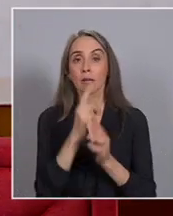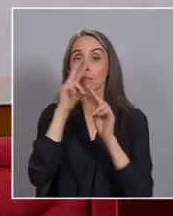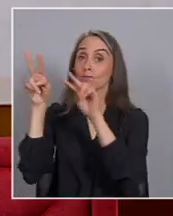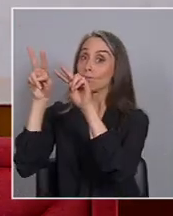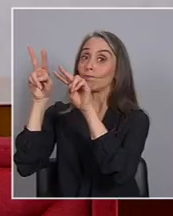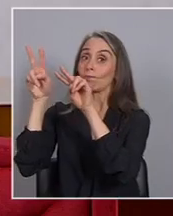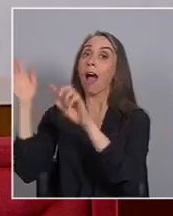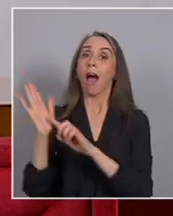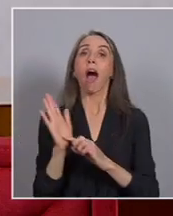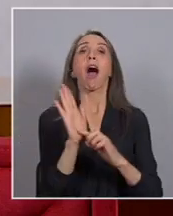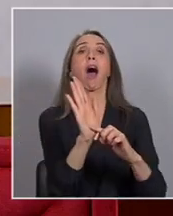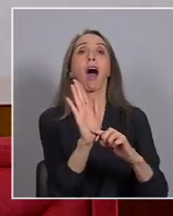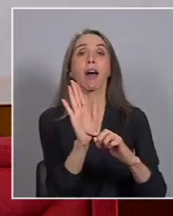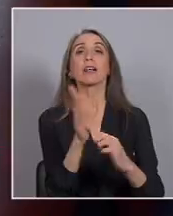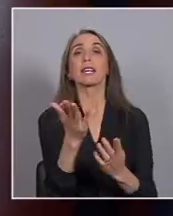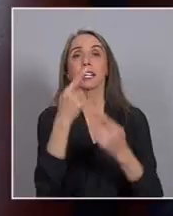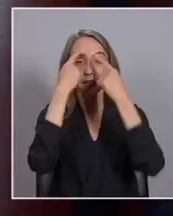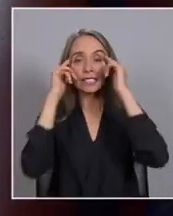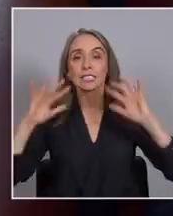esfuerzo